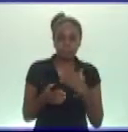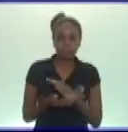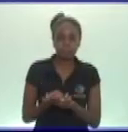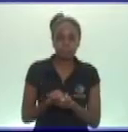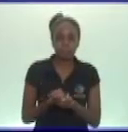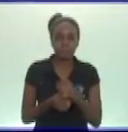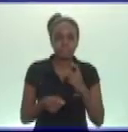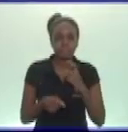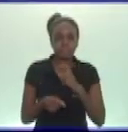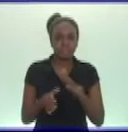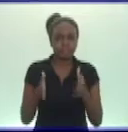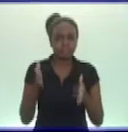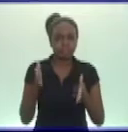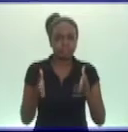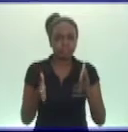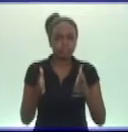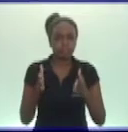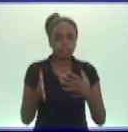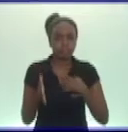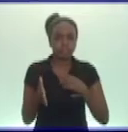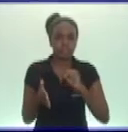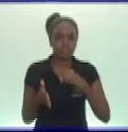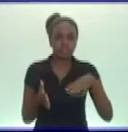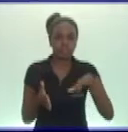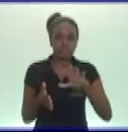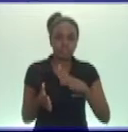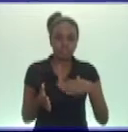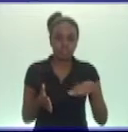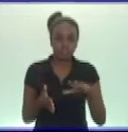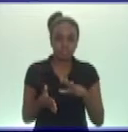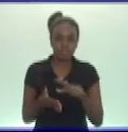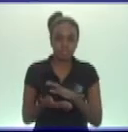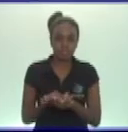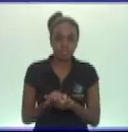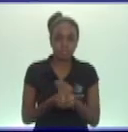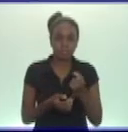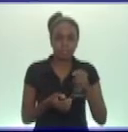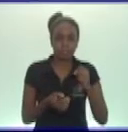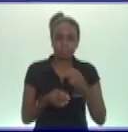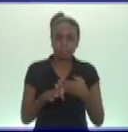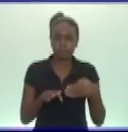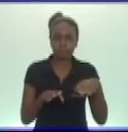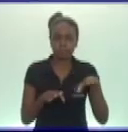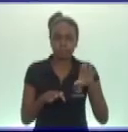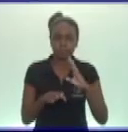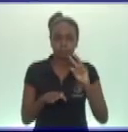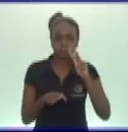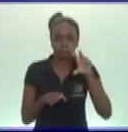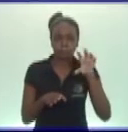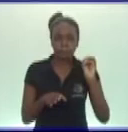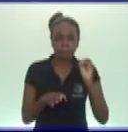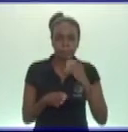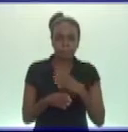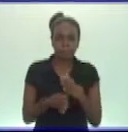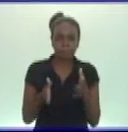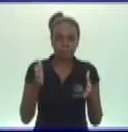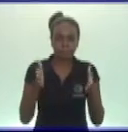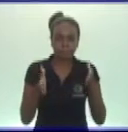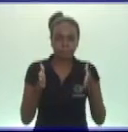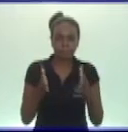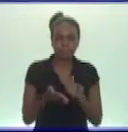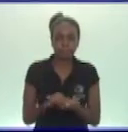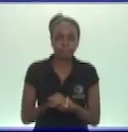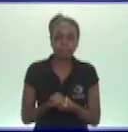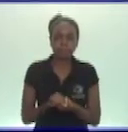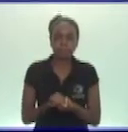Es la época de la sociedad capitalista en las primeras décadas del siglo XX. Ahora,